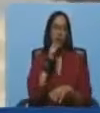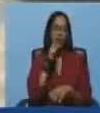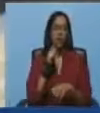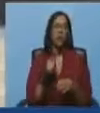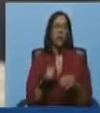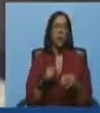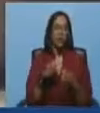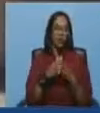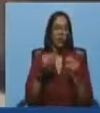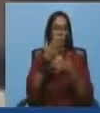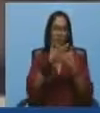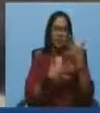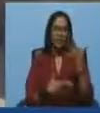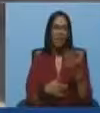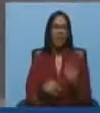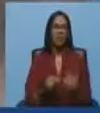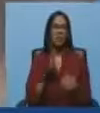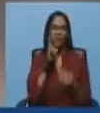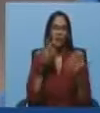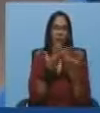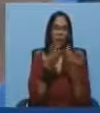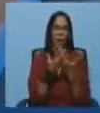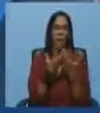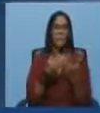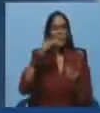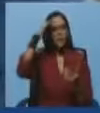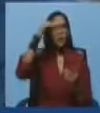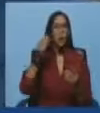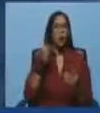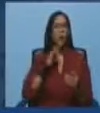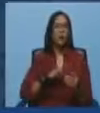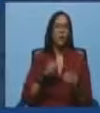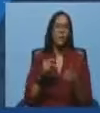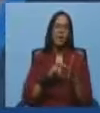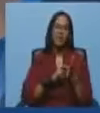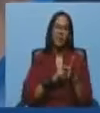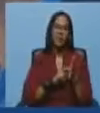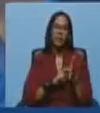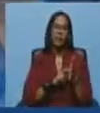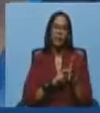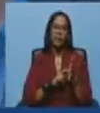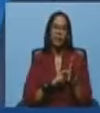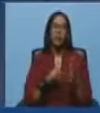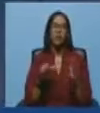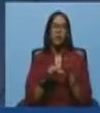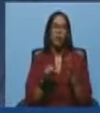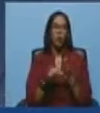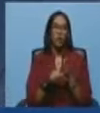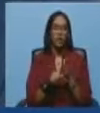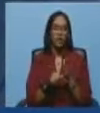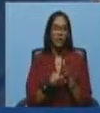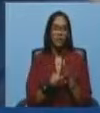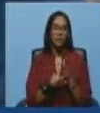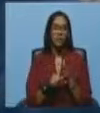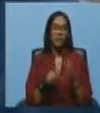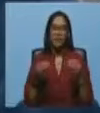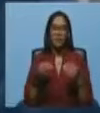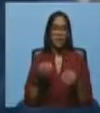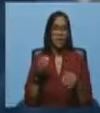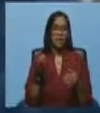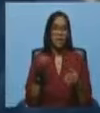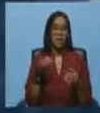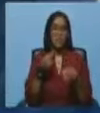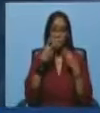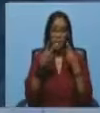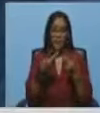que ha derivado ese terrible conflicto militar, o como está pasando en Palestina, donde se justifica abiertamente un